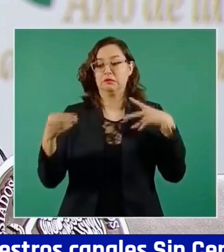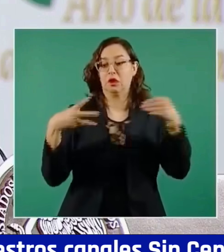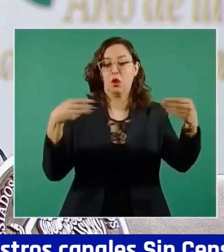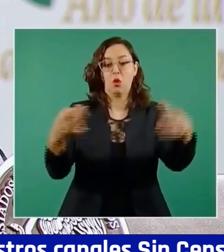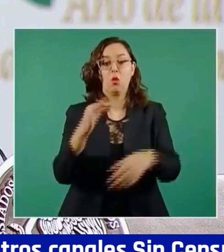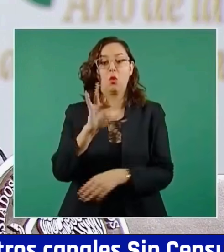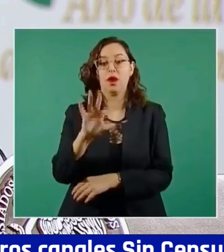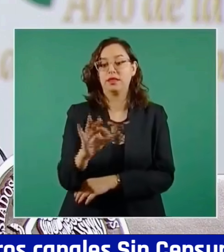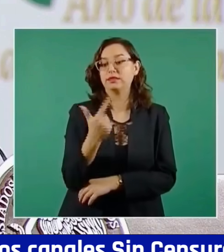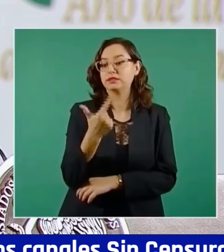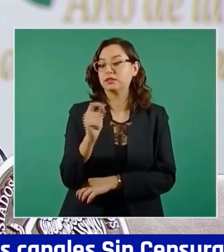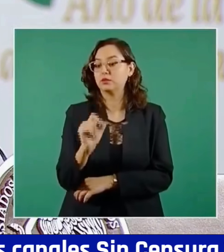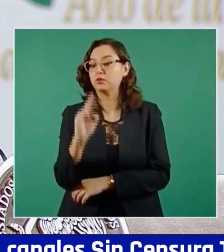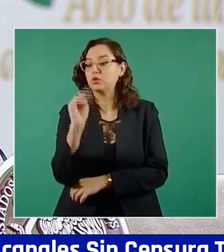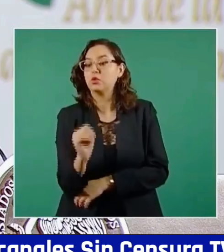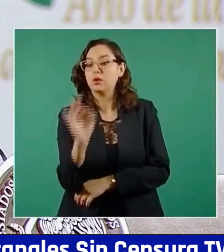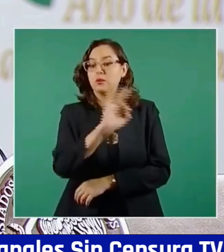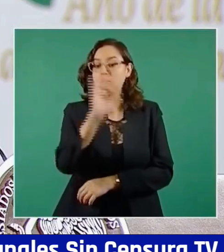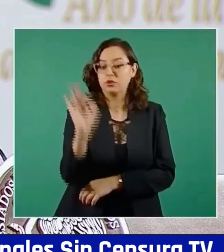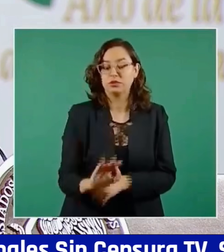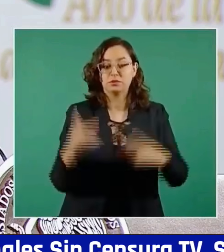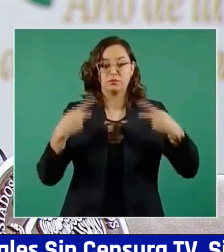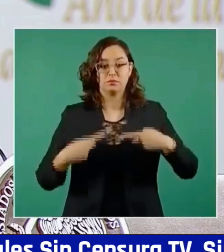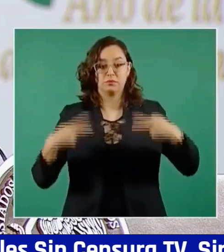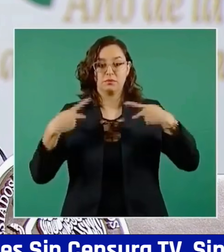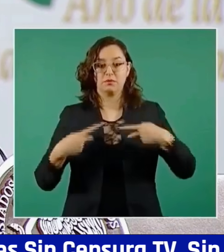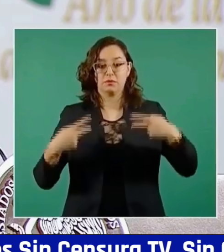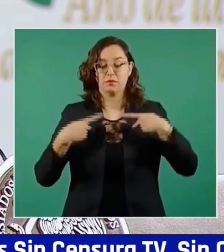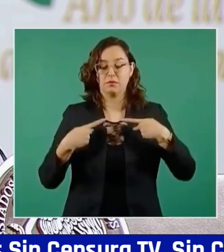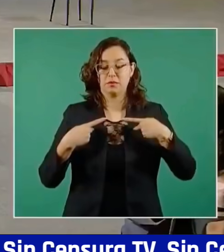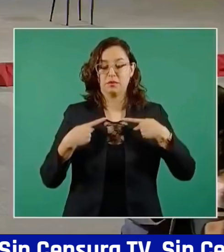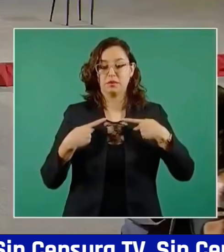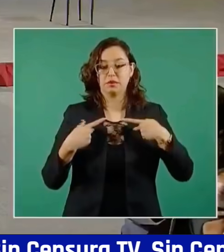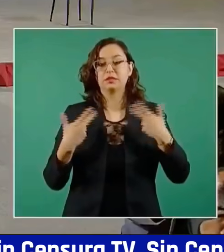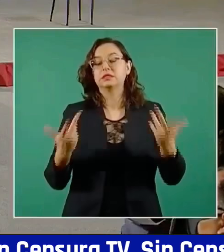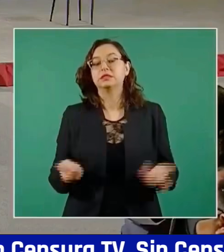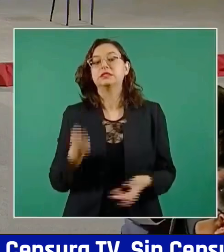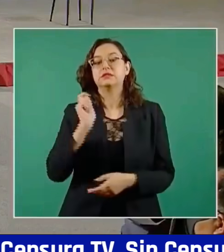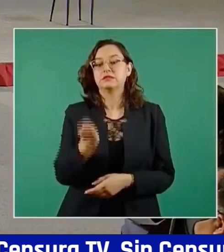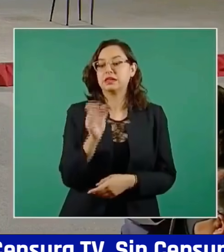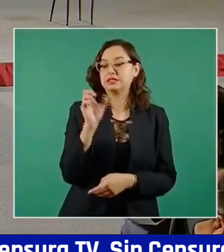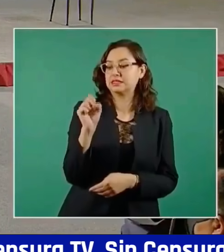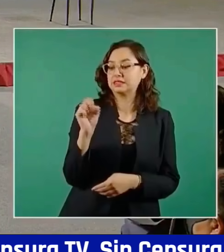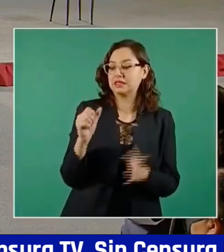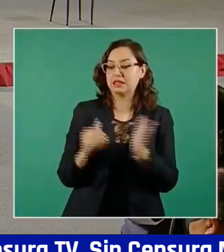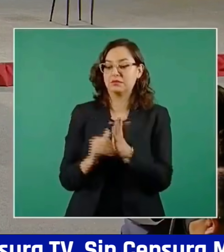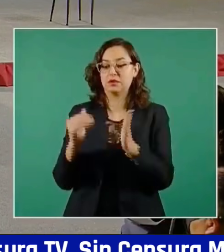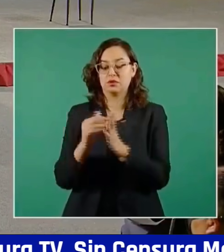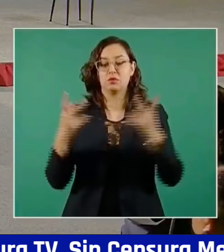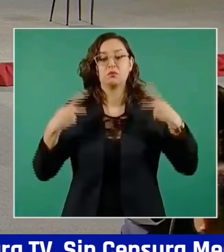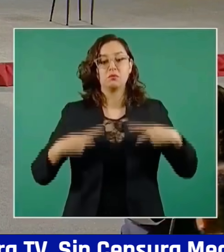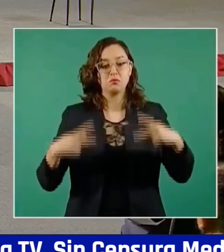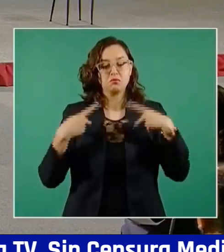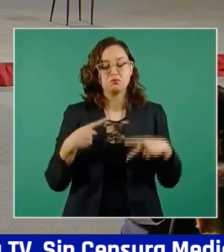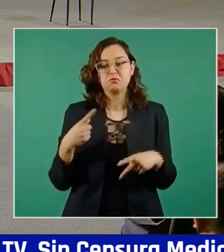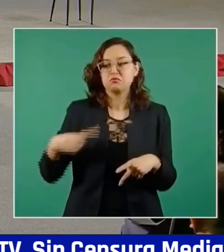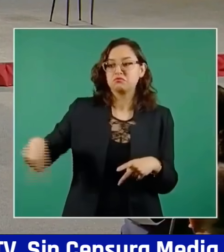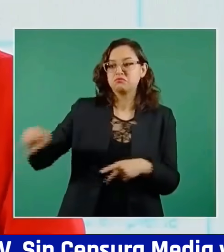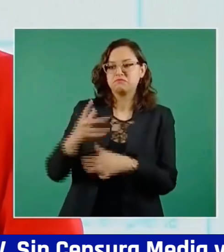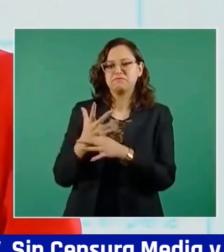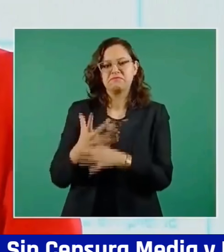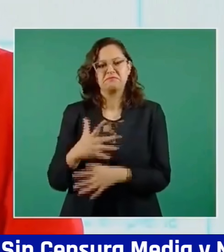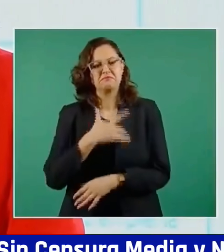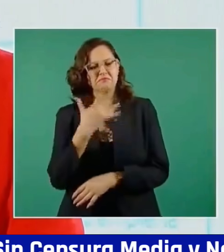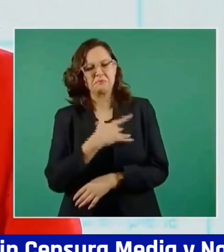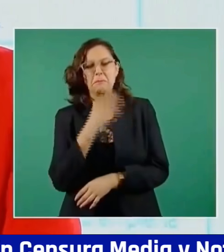47.9% de la población nacional, es decir, 60.7 millones de personas, refirió haber tenido algún